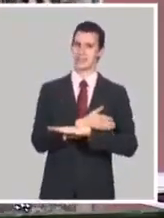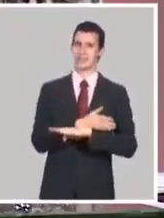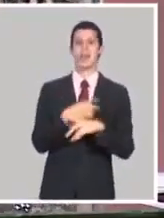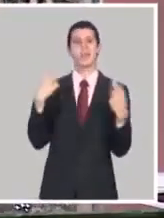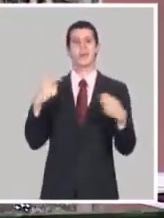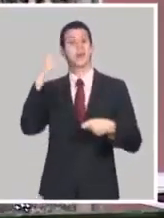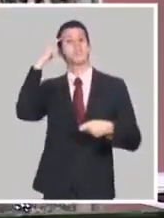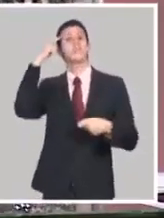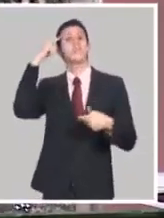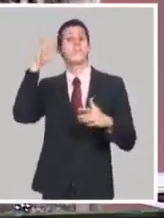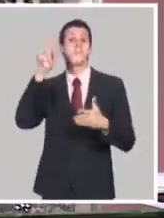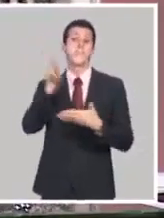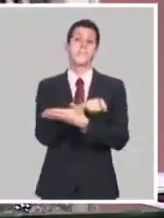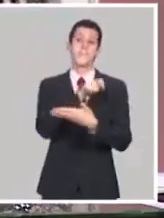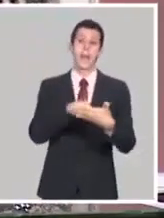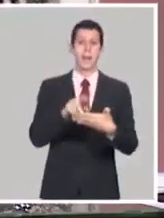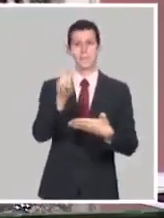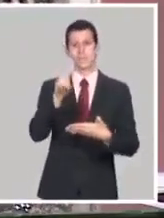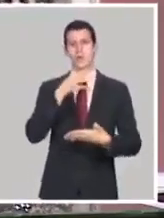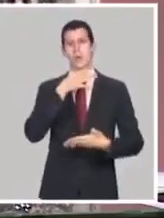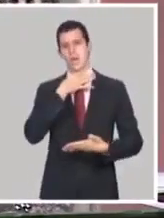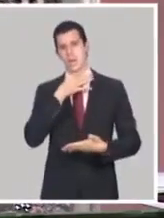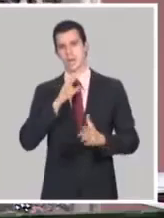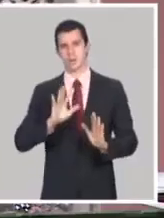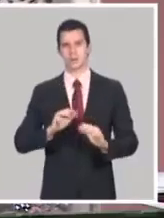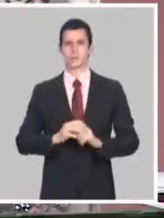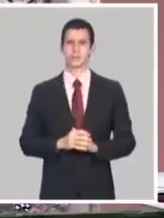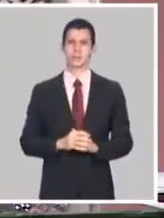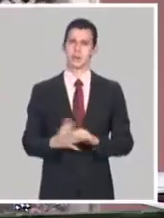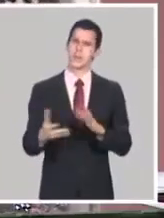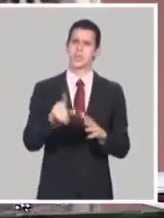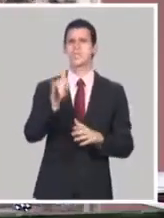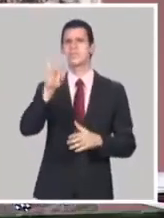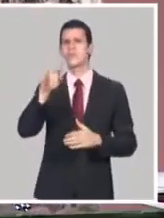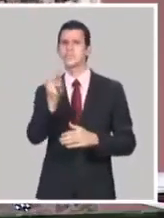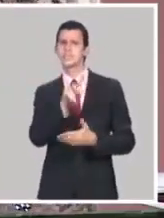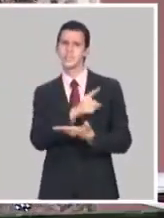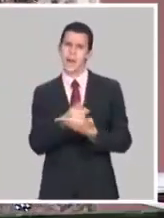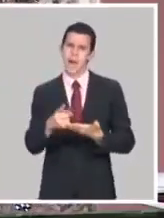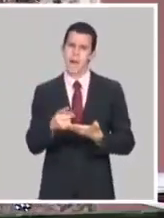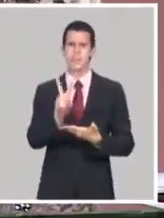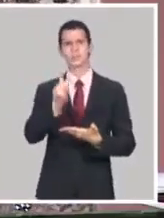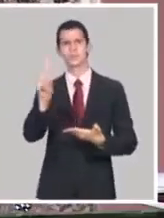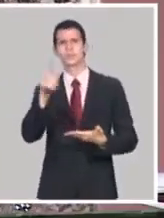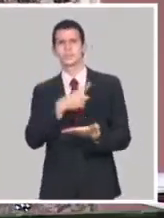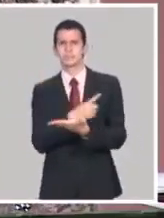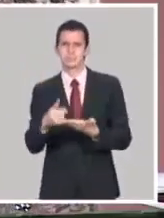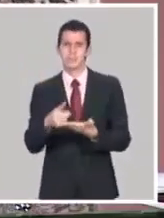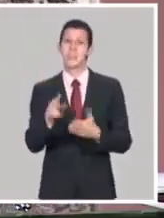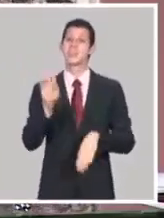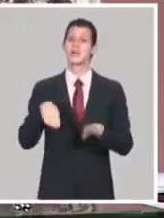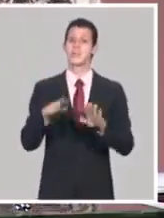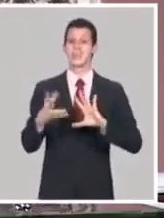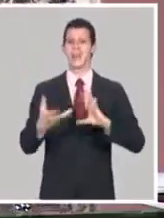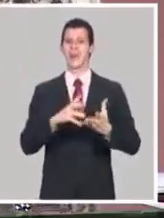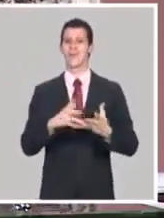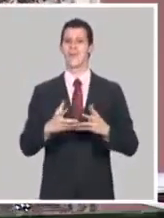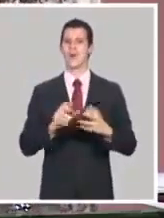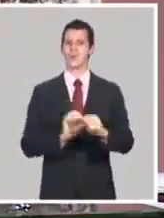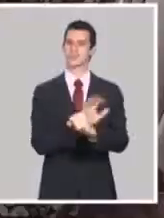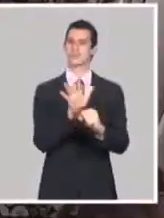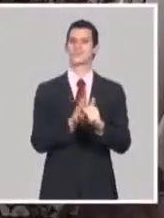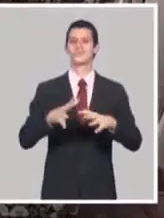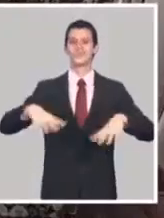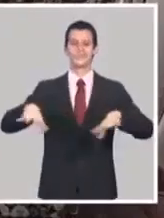inicio de las vacaciones bueno pudiera contar con más de 19 semanas con 21 22 23 semanas e independencia d